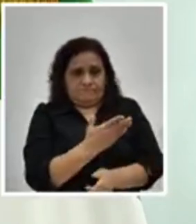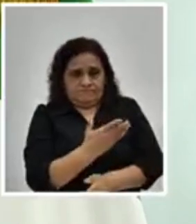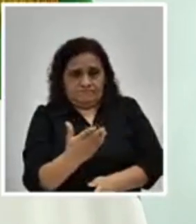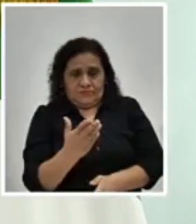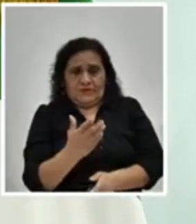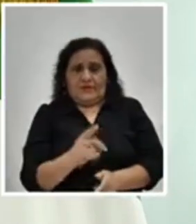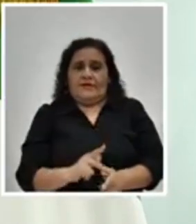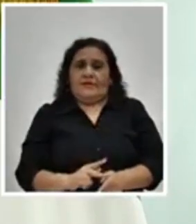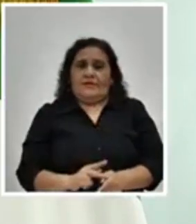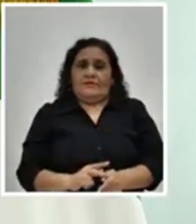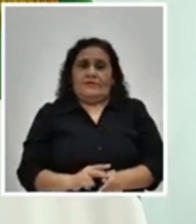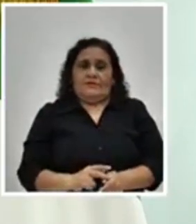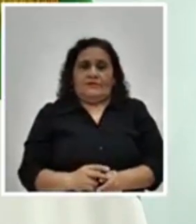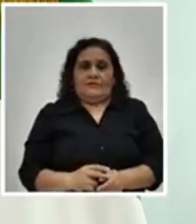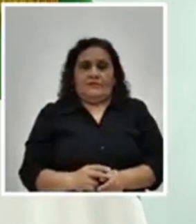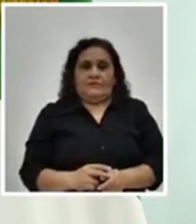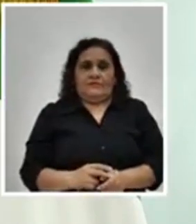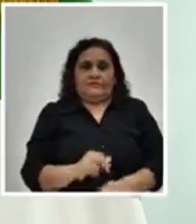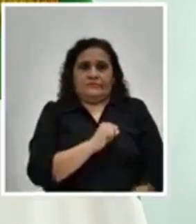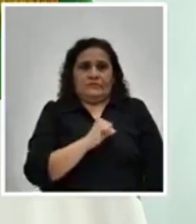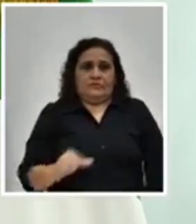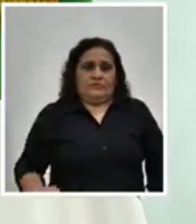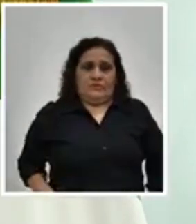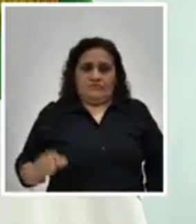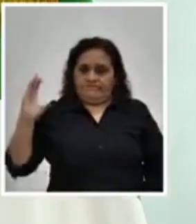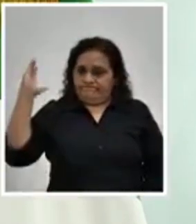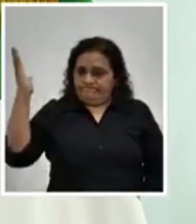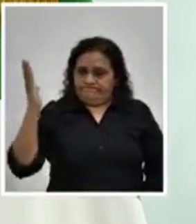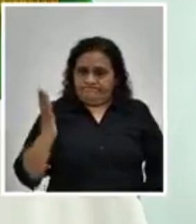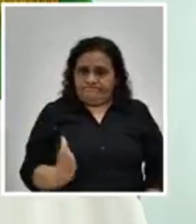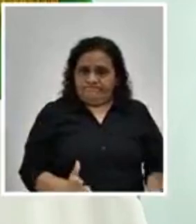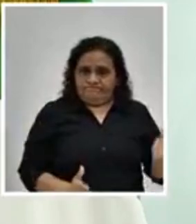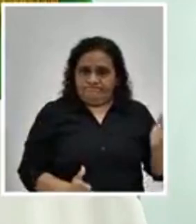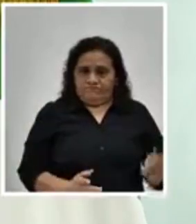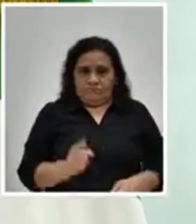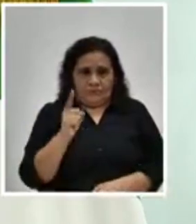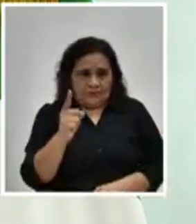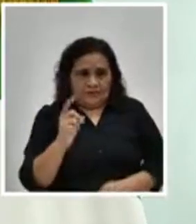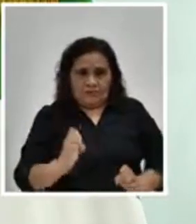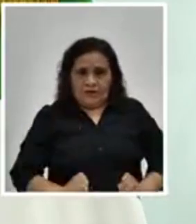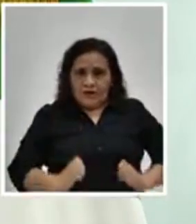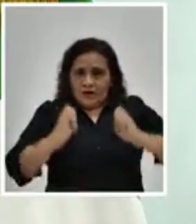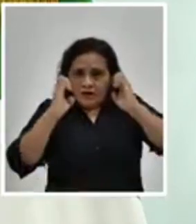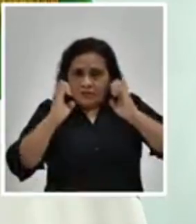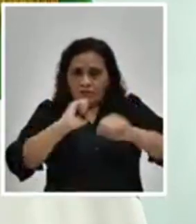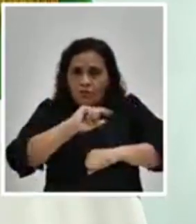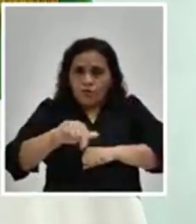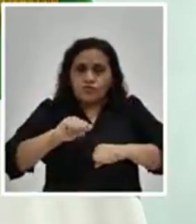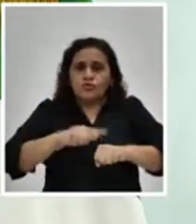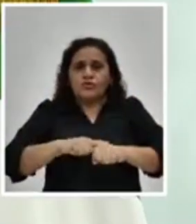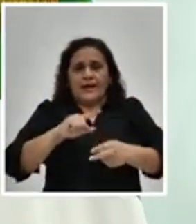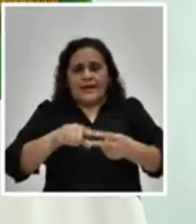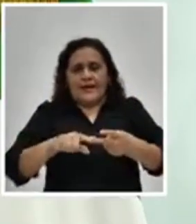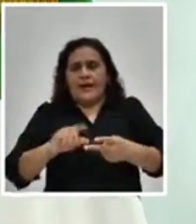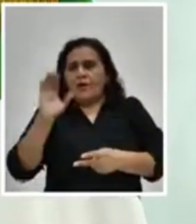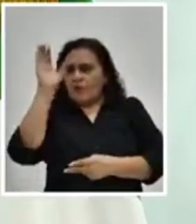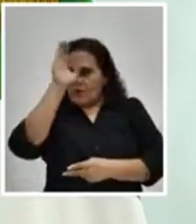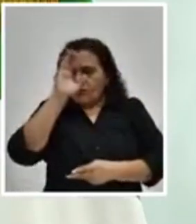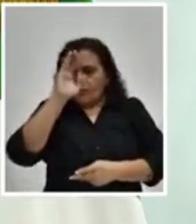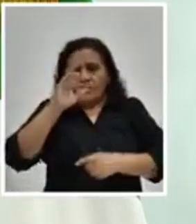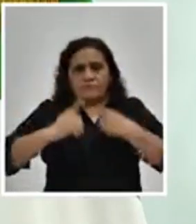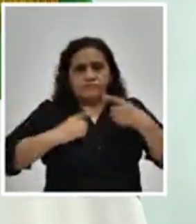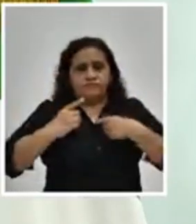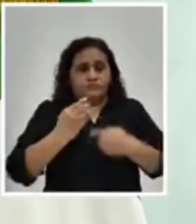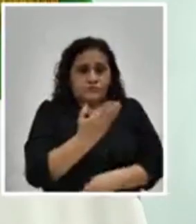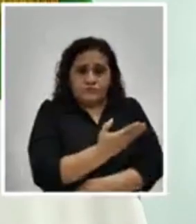próximas administraciones municipales, llevándolo a ser un edificio social y cultural para el disfrute de todos